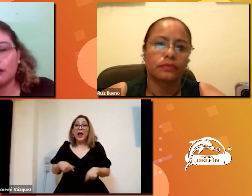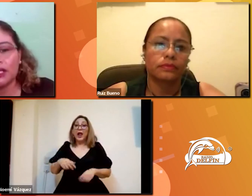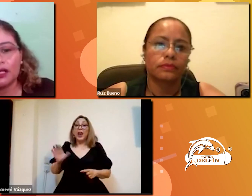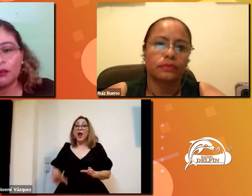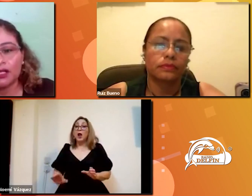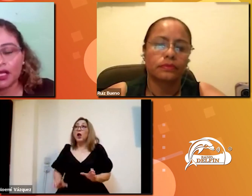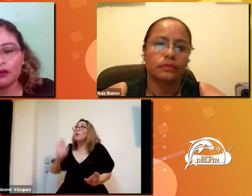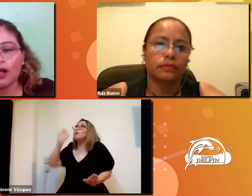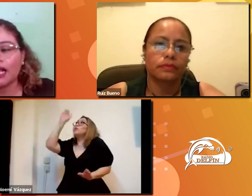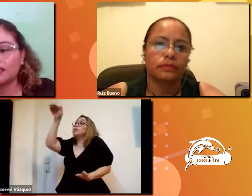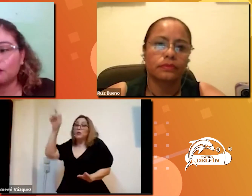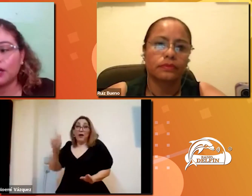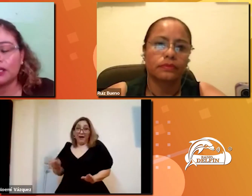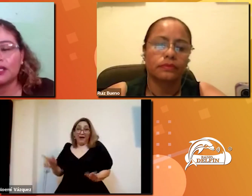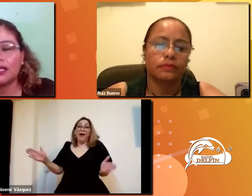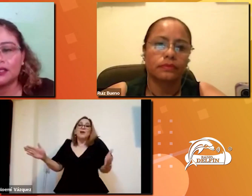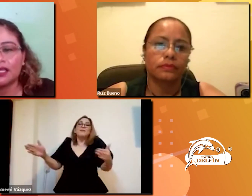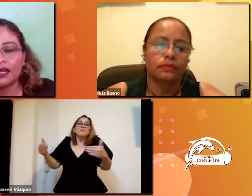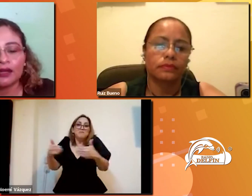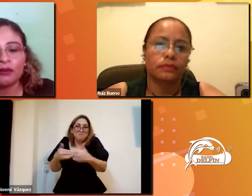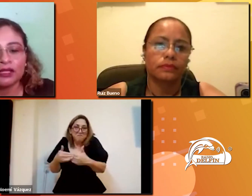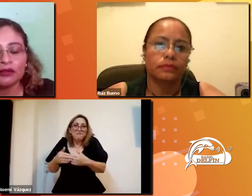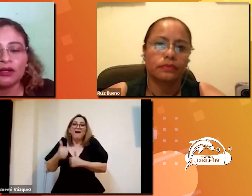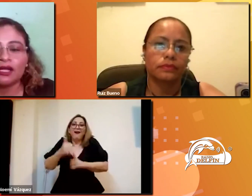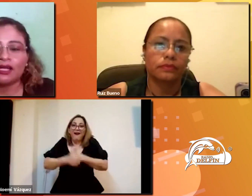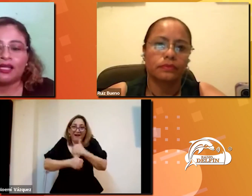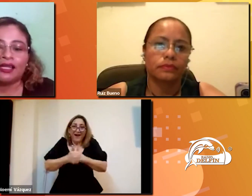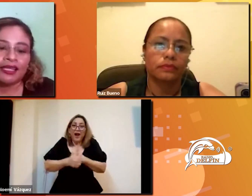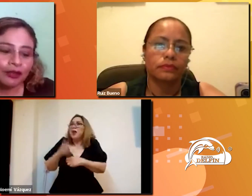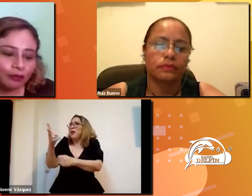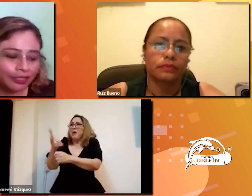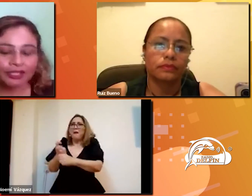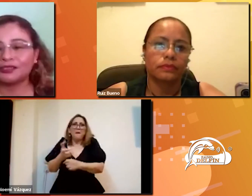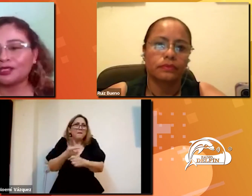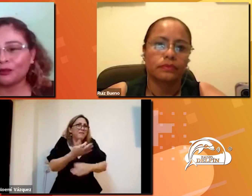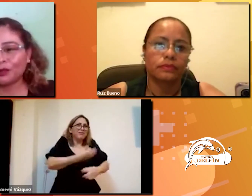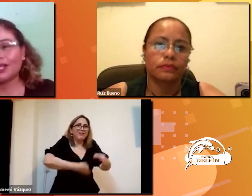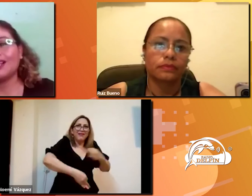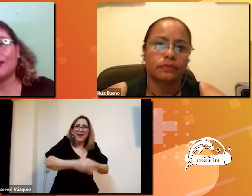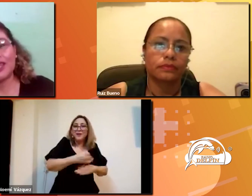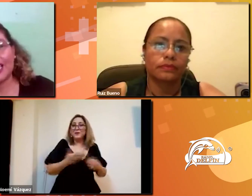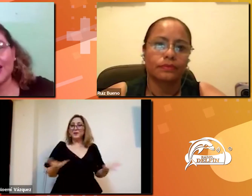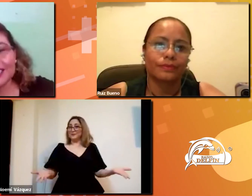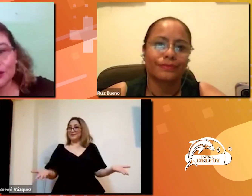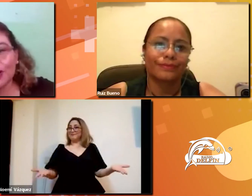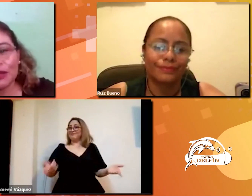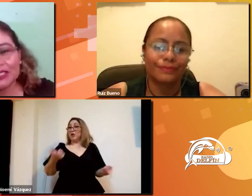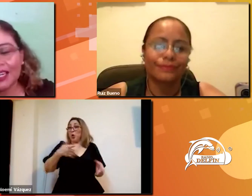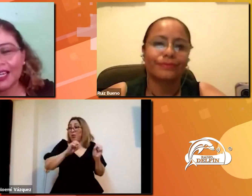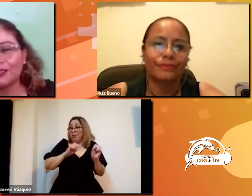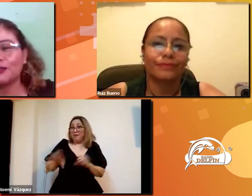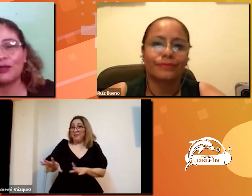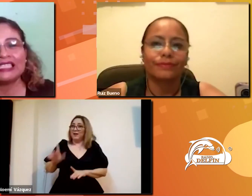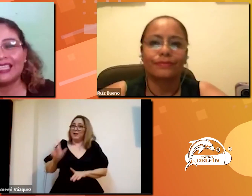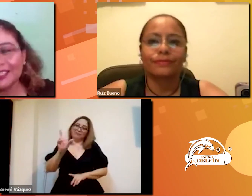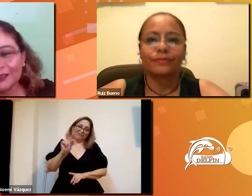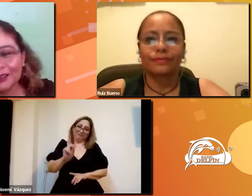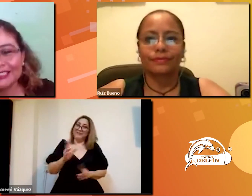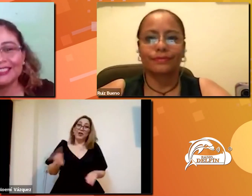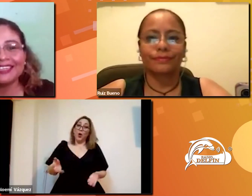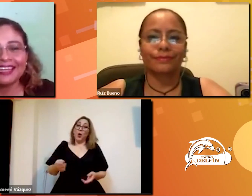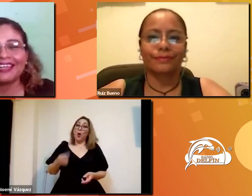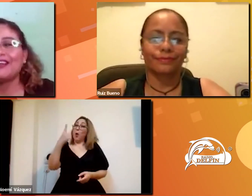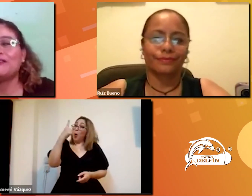todos cordialmente invitados a ser parte de este gran evento. Y pues que no se lo pierdan, la verdad que es una vez al año, no hace